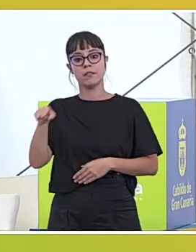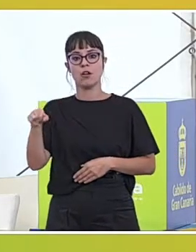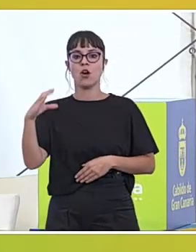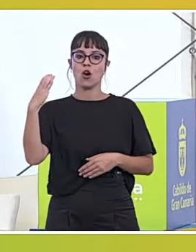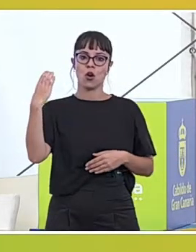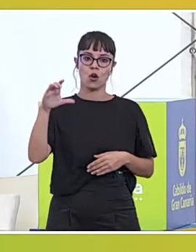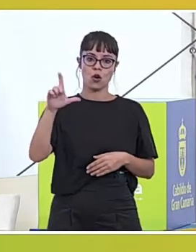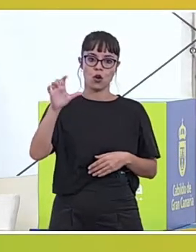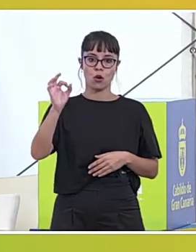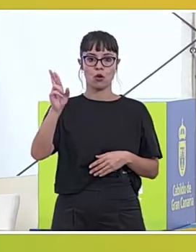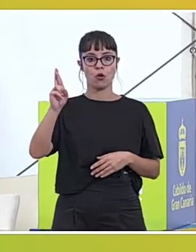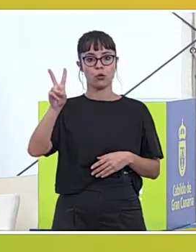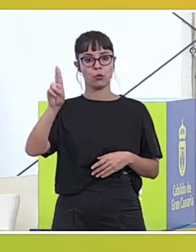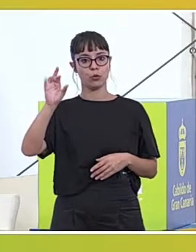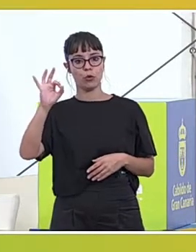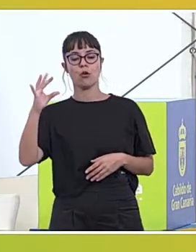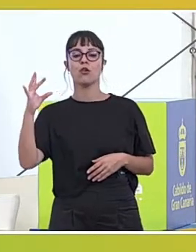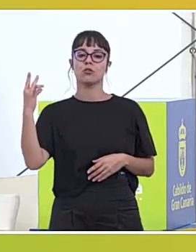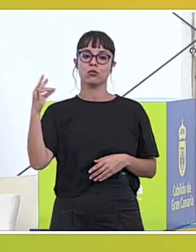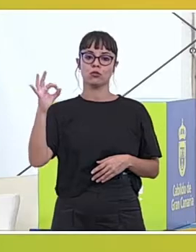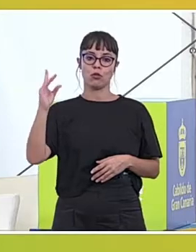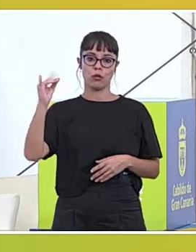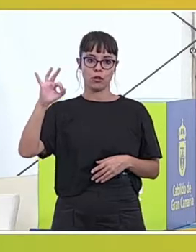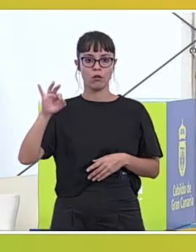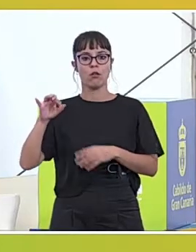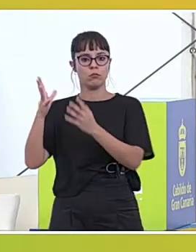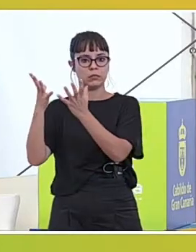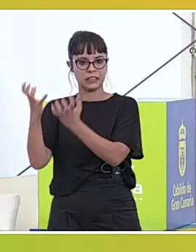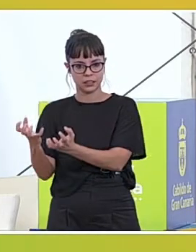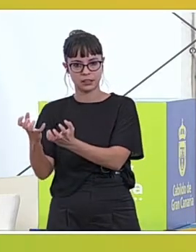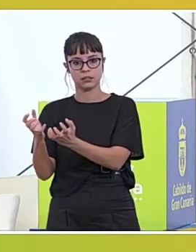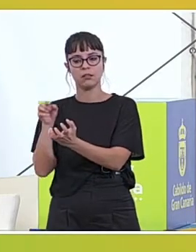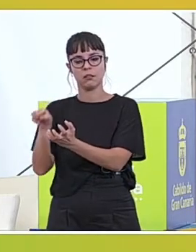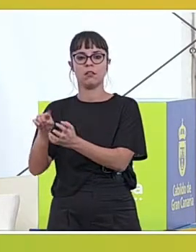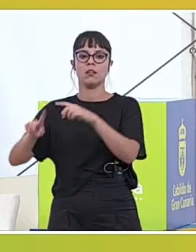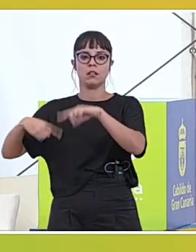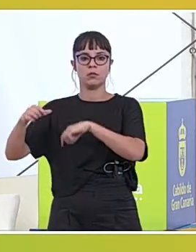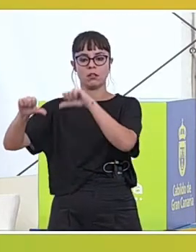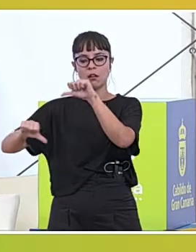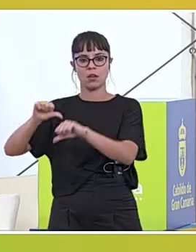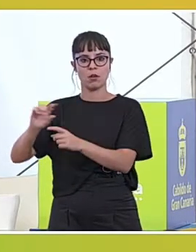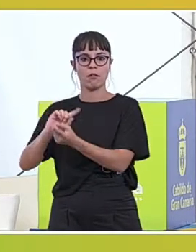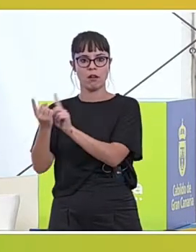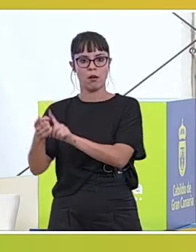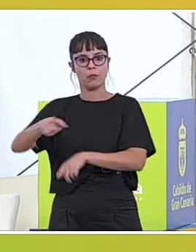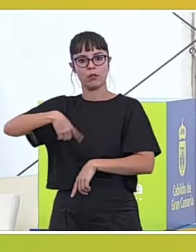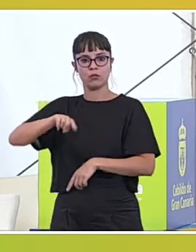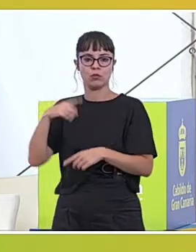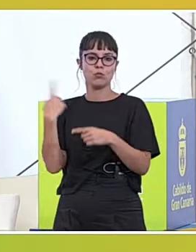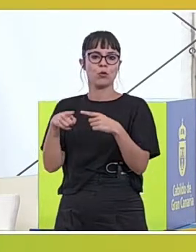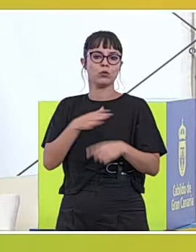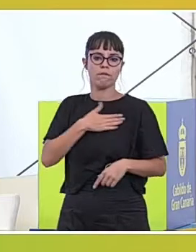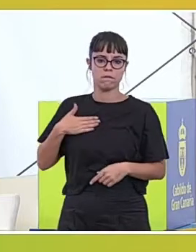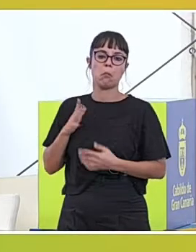se transforme en los productos que estamos buscando. Simplemente en la parte de abajo se exponen